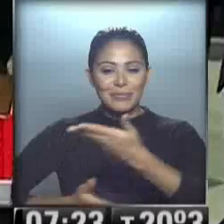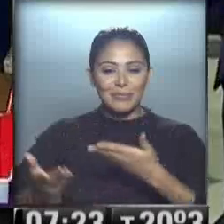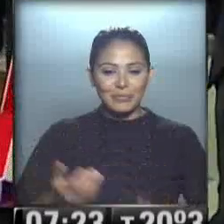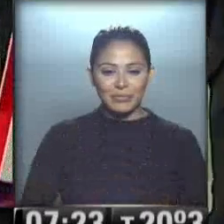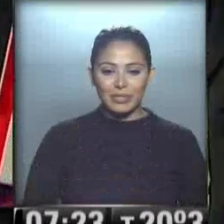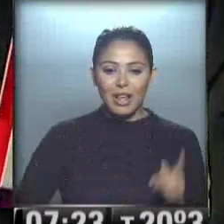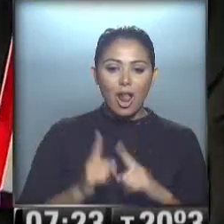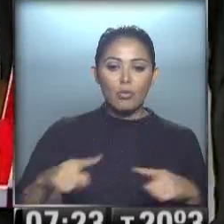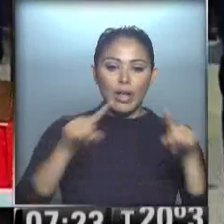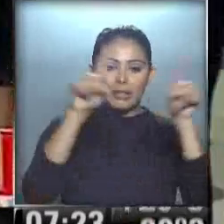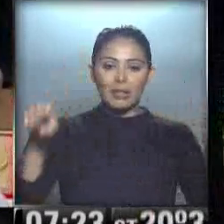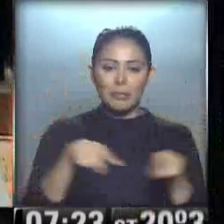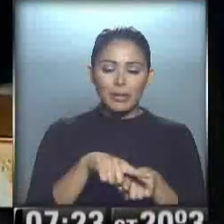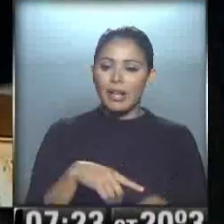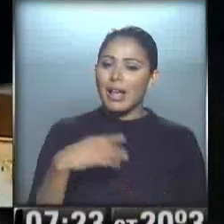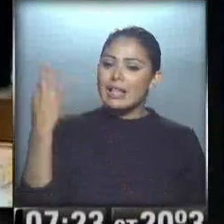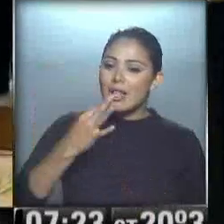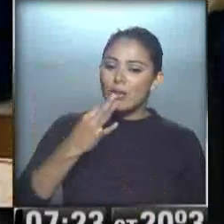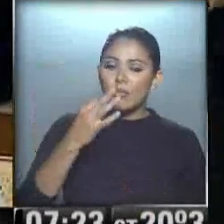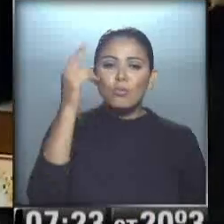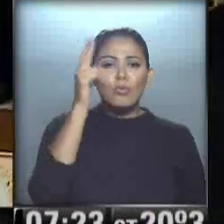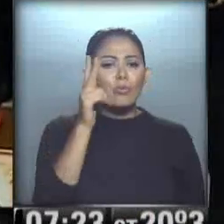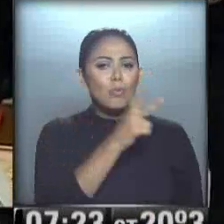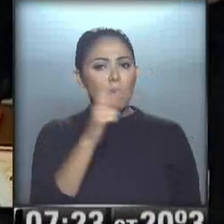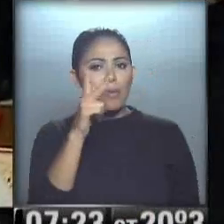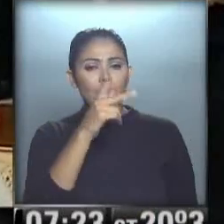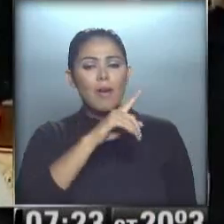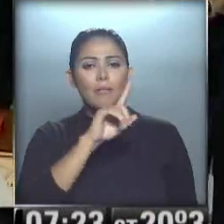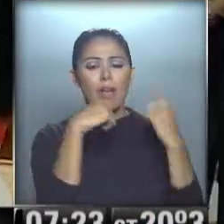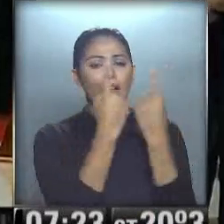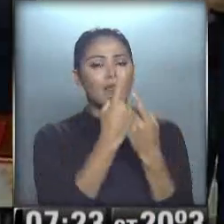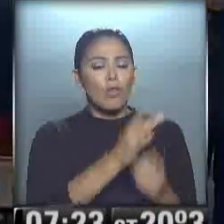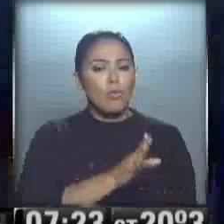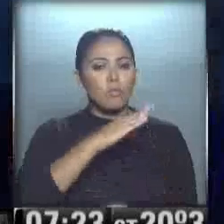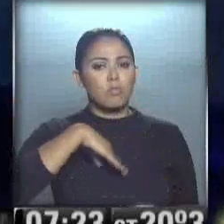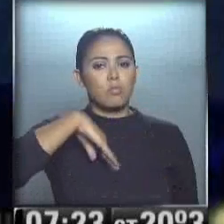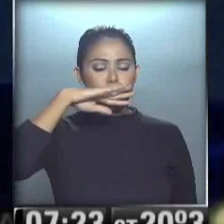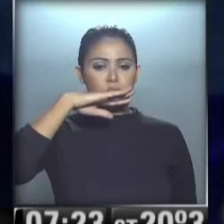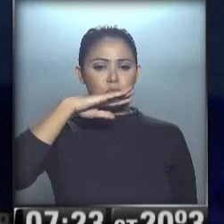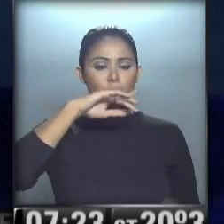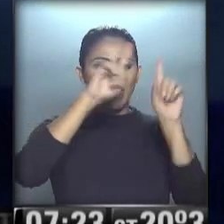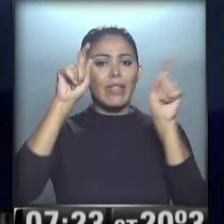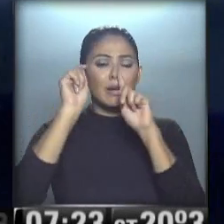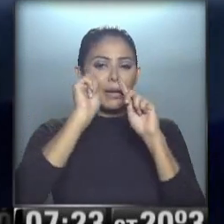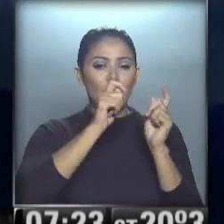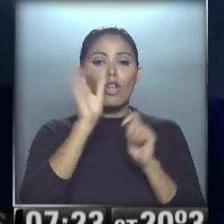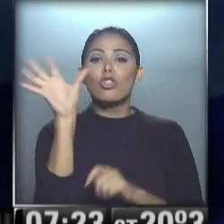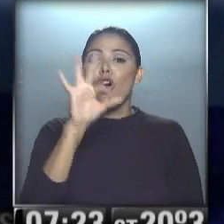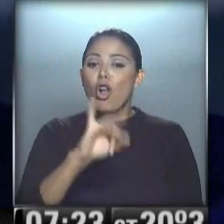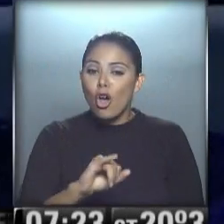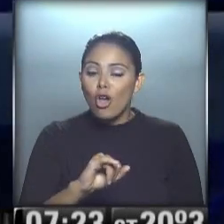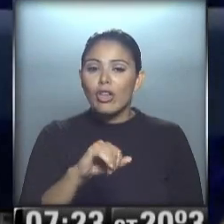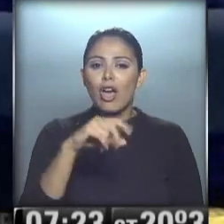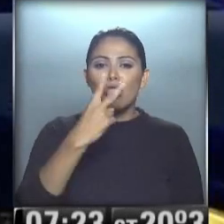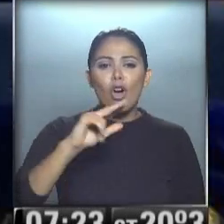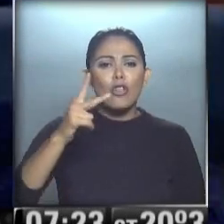algunas placas debe tener una habitación completa ya Francisco de presentes que ha recibido de hecho recibe todos los días a más de dos